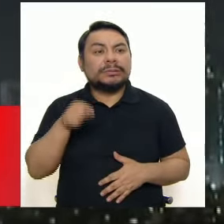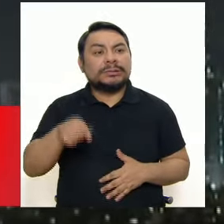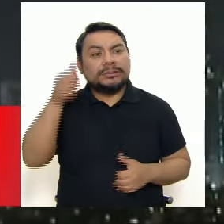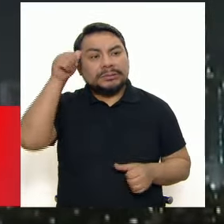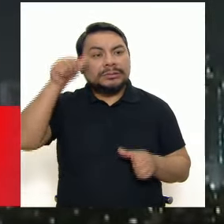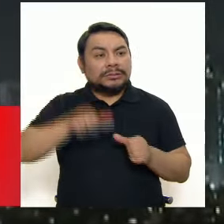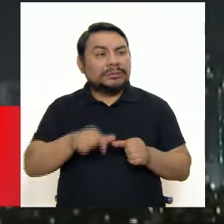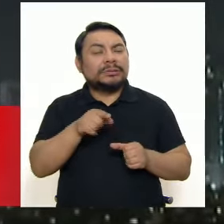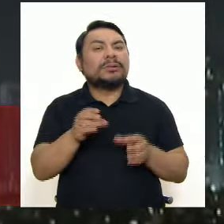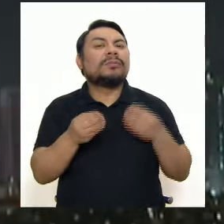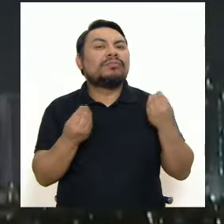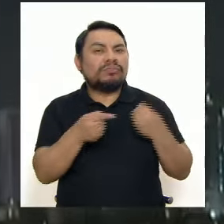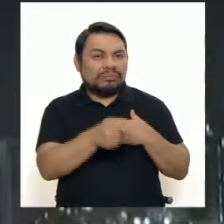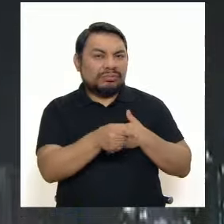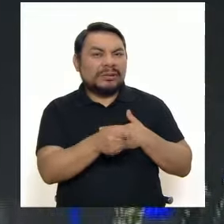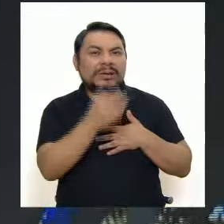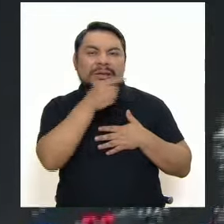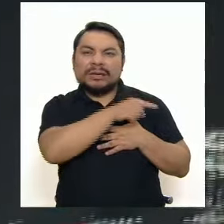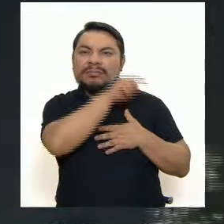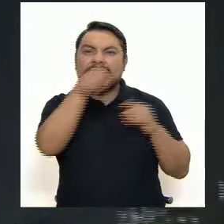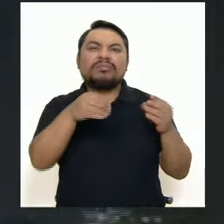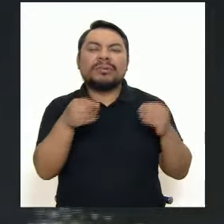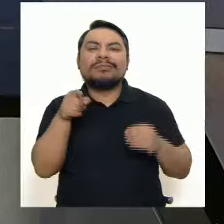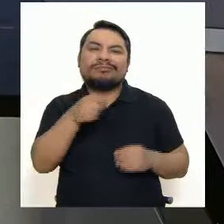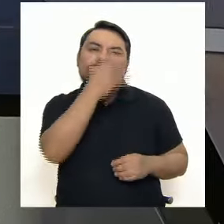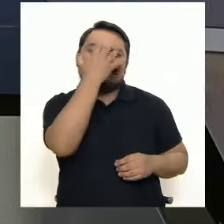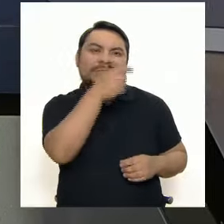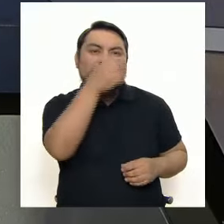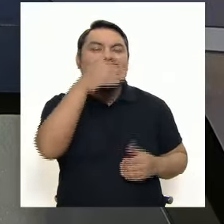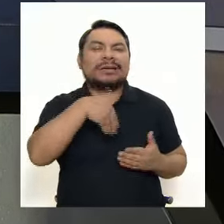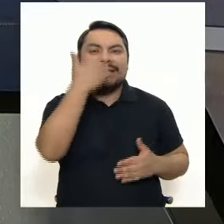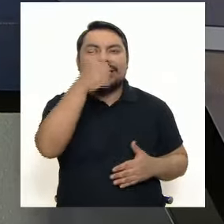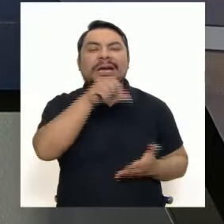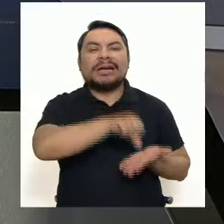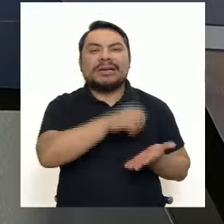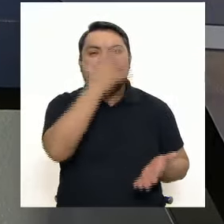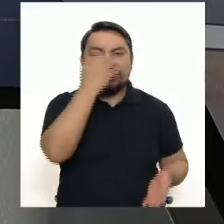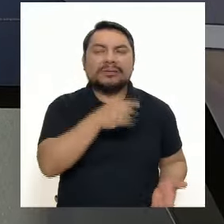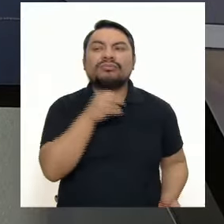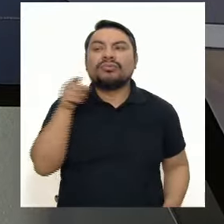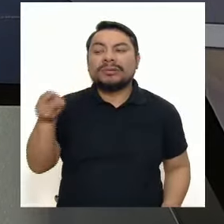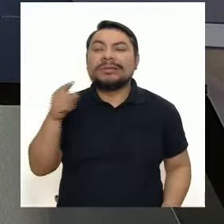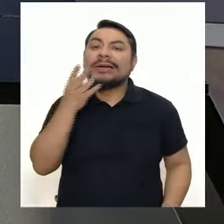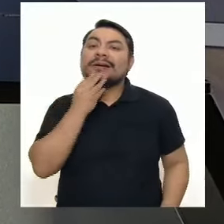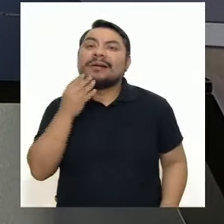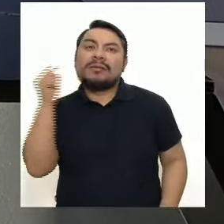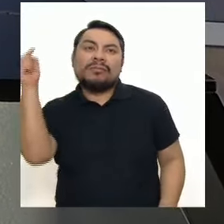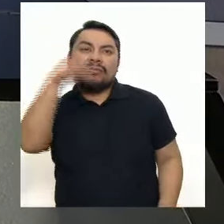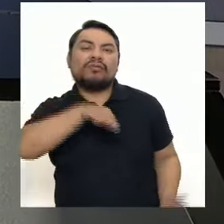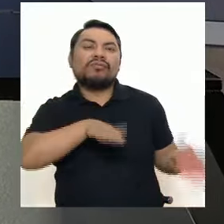recordar, ha sido consecuencia de la muerte de Hassan Nasrallah, uno de los líderes de Hezbollah. Bueno, más adelante.